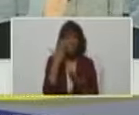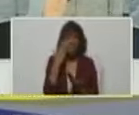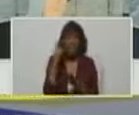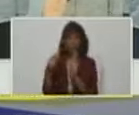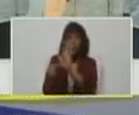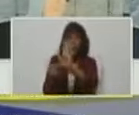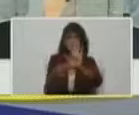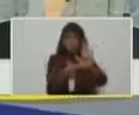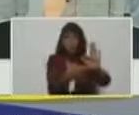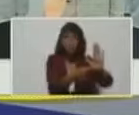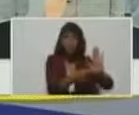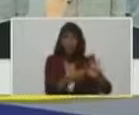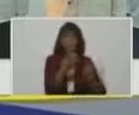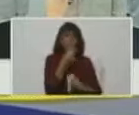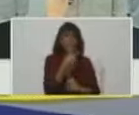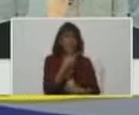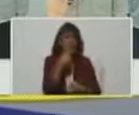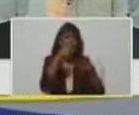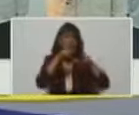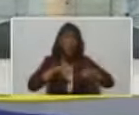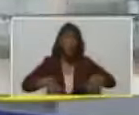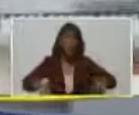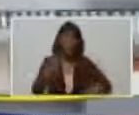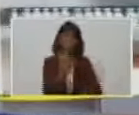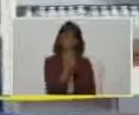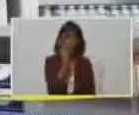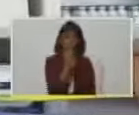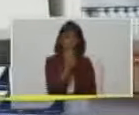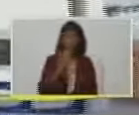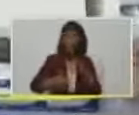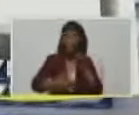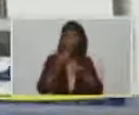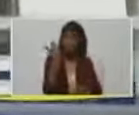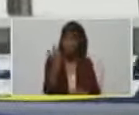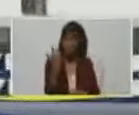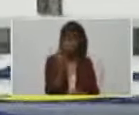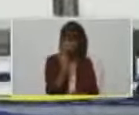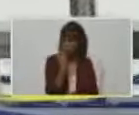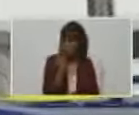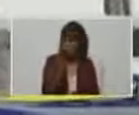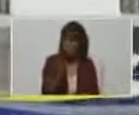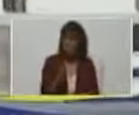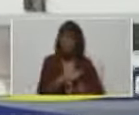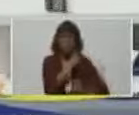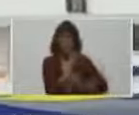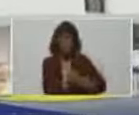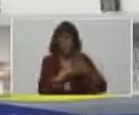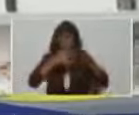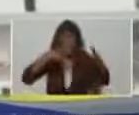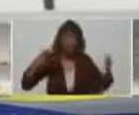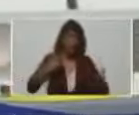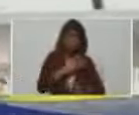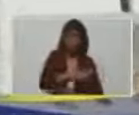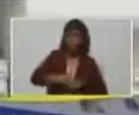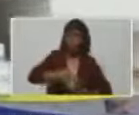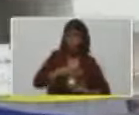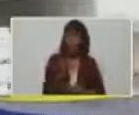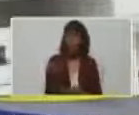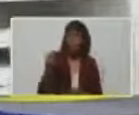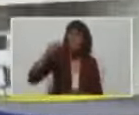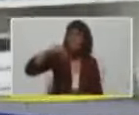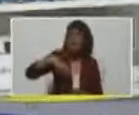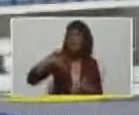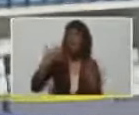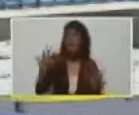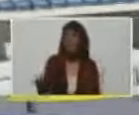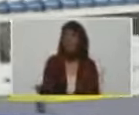mostrar la belleza, porque no solamente es moderno, poderoso, sino que es